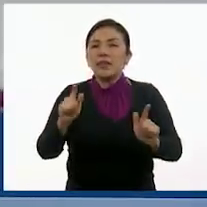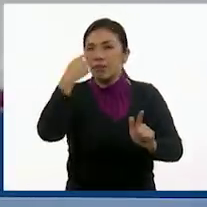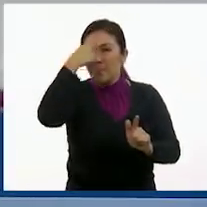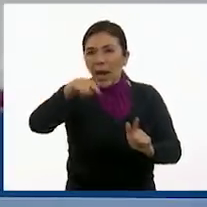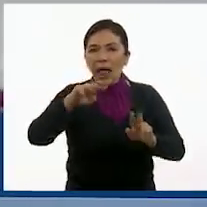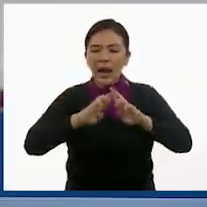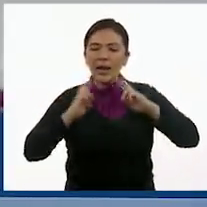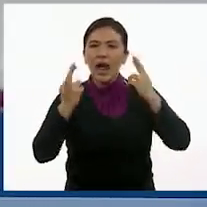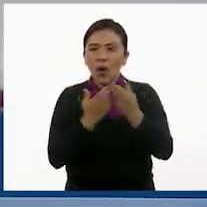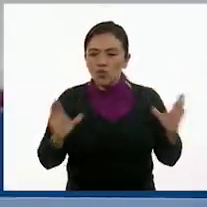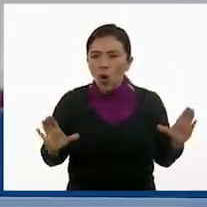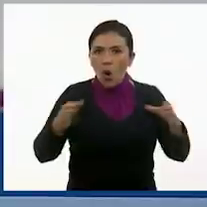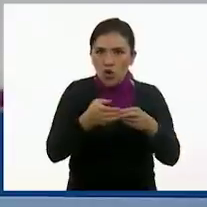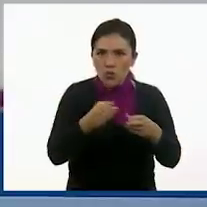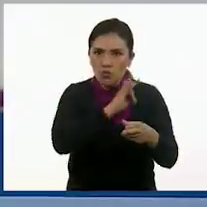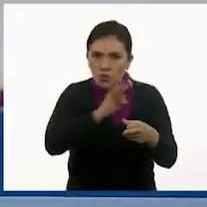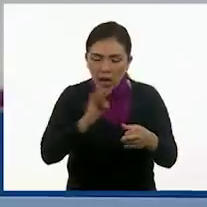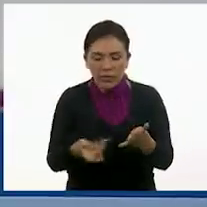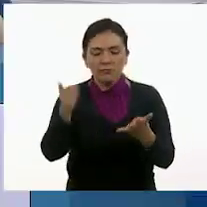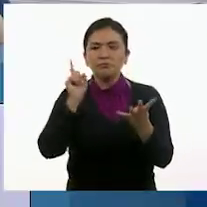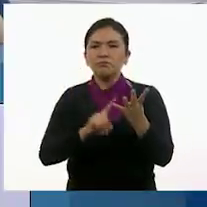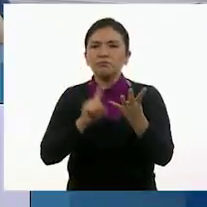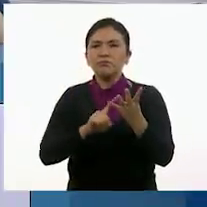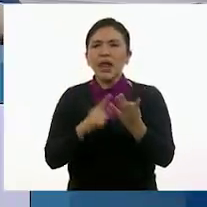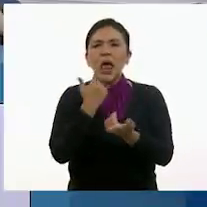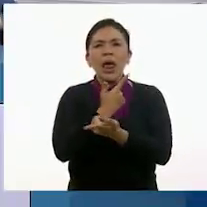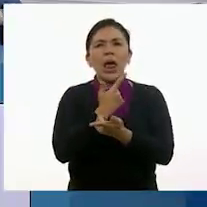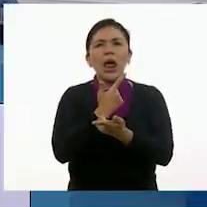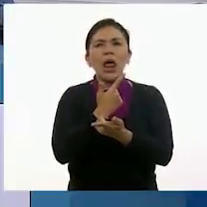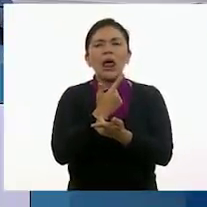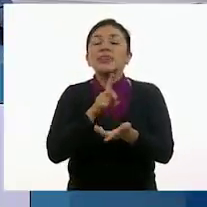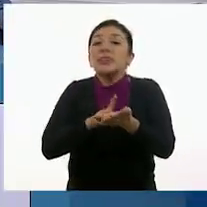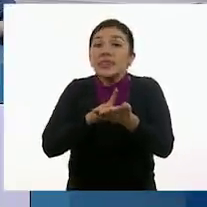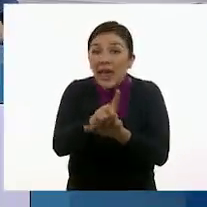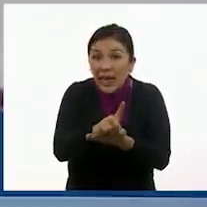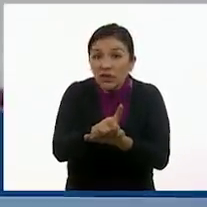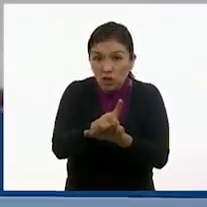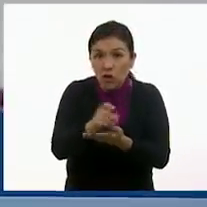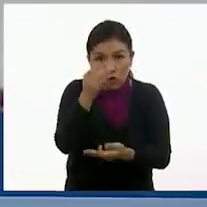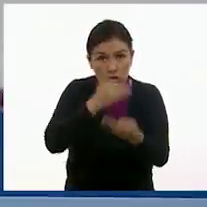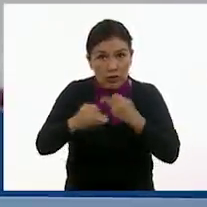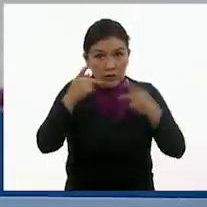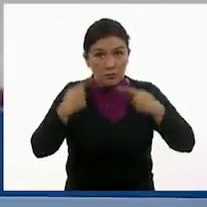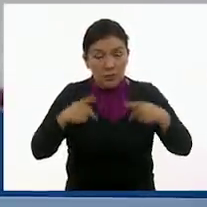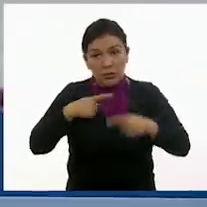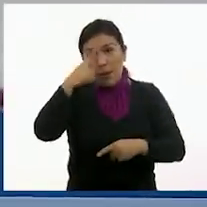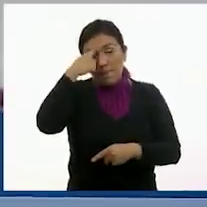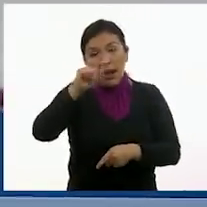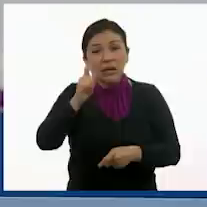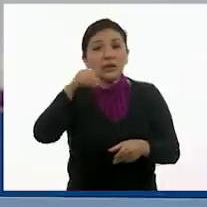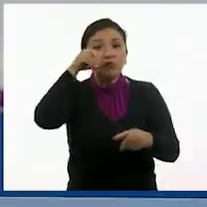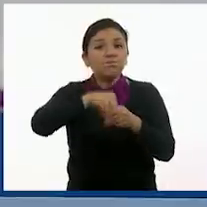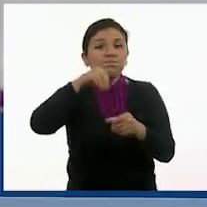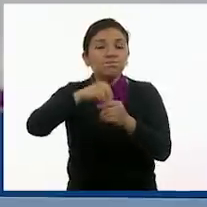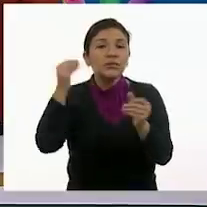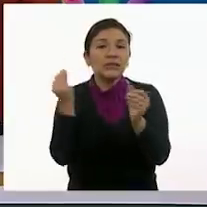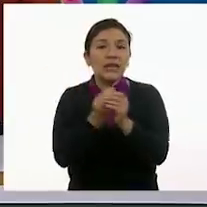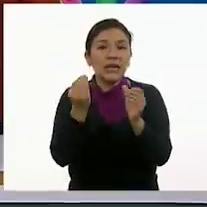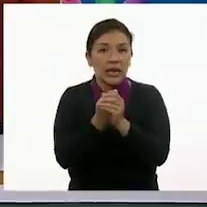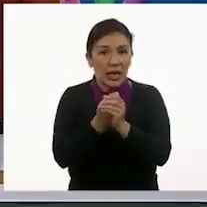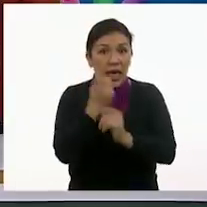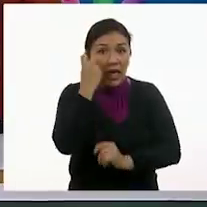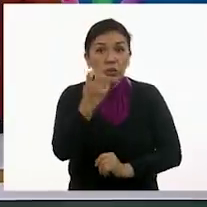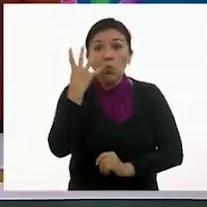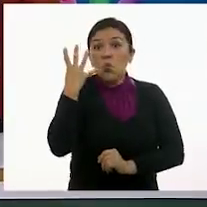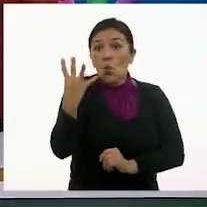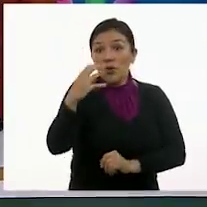de reunión. ¿De reunión? Sí, sí. Y la libertad, no, el derecho a la privacidad. Exacto, esas